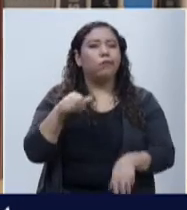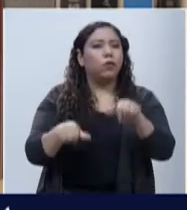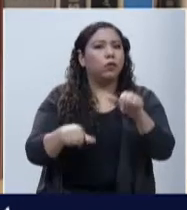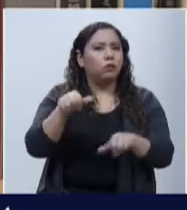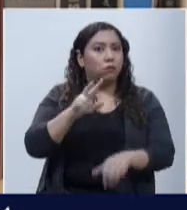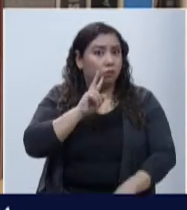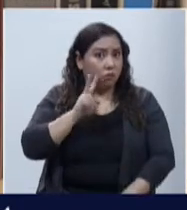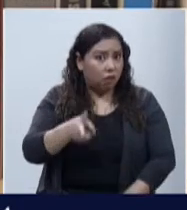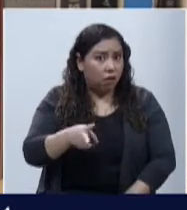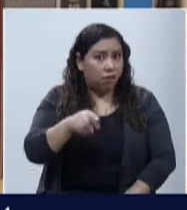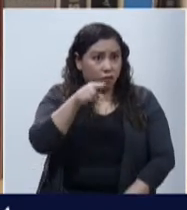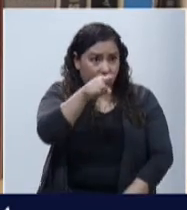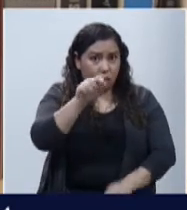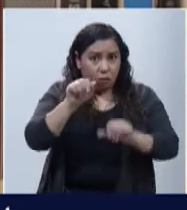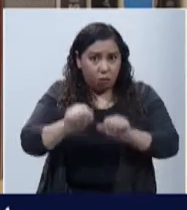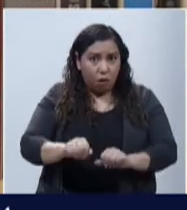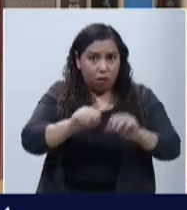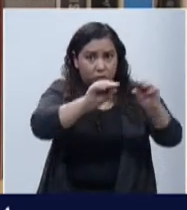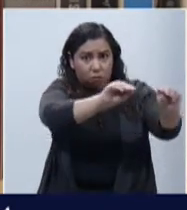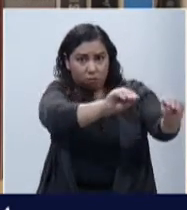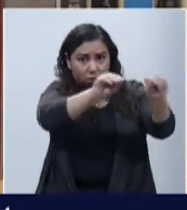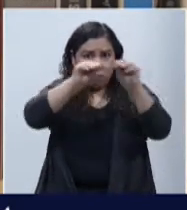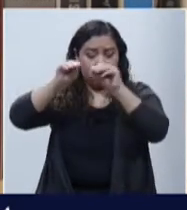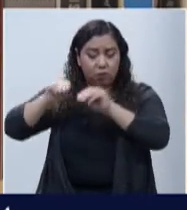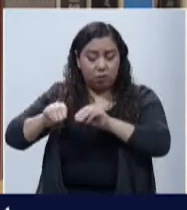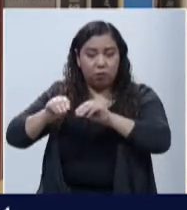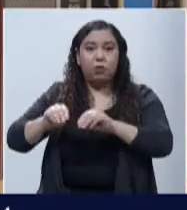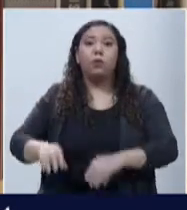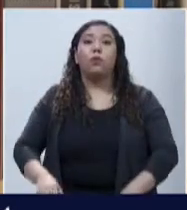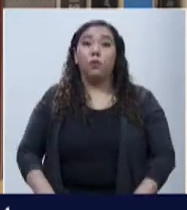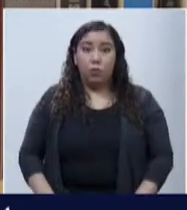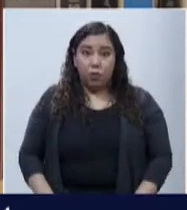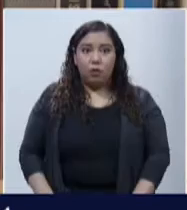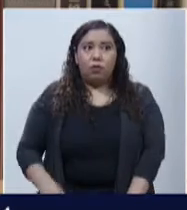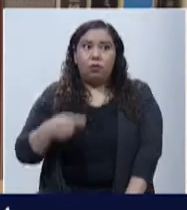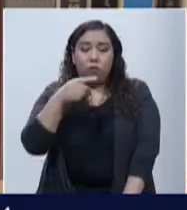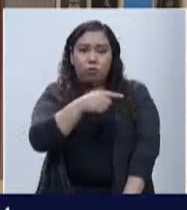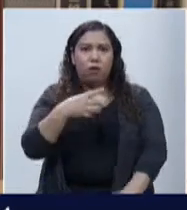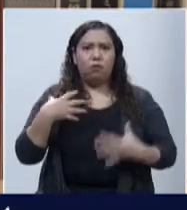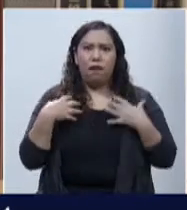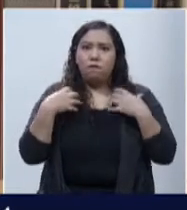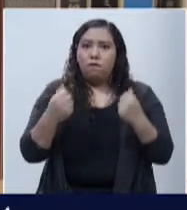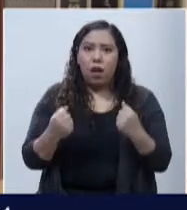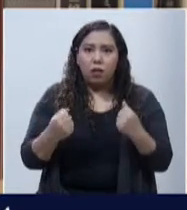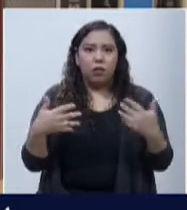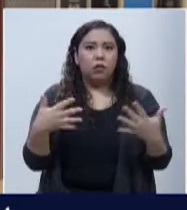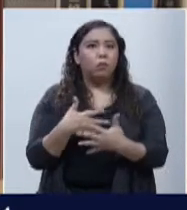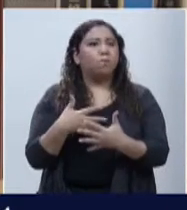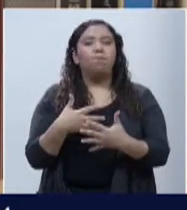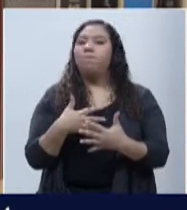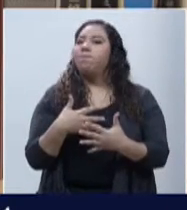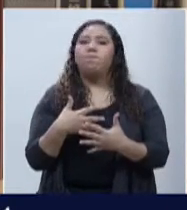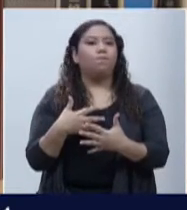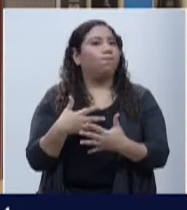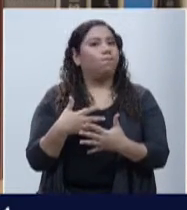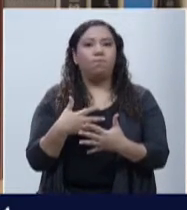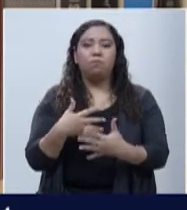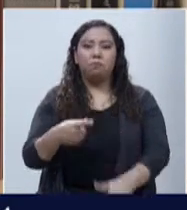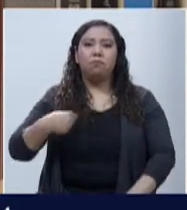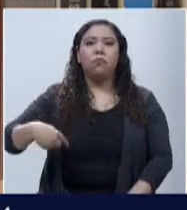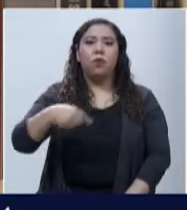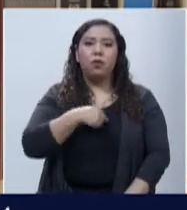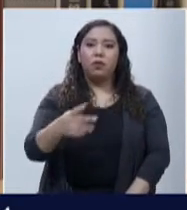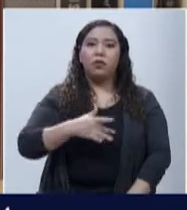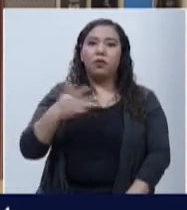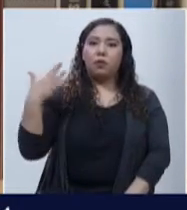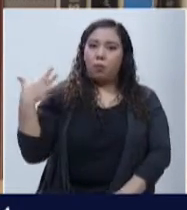debido a que se trata de un paso tan valiente y tan significativo y por eso hoy estamos tan orgullosos y